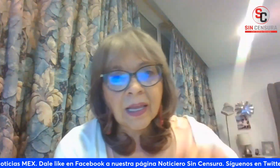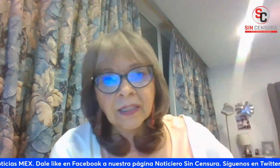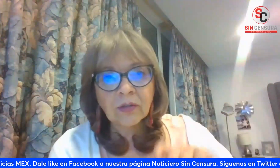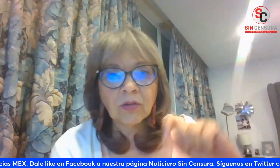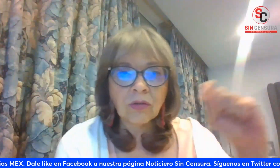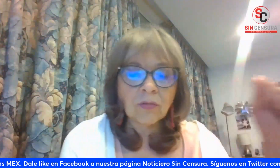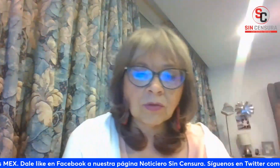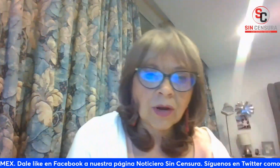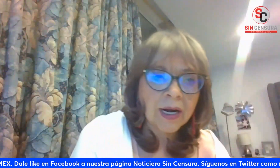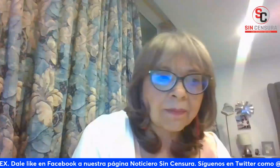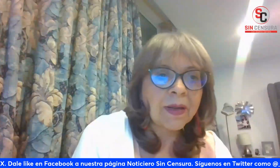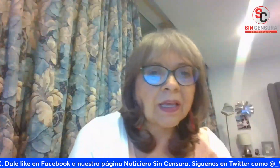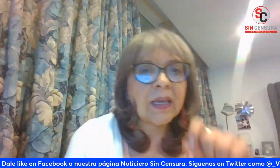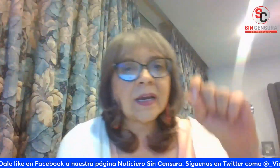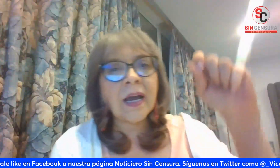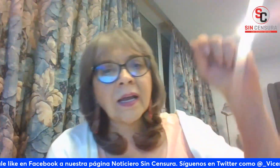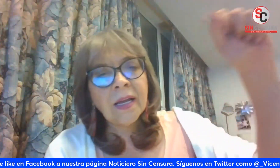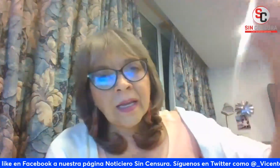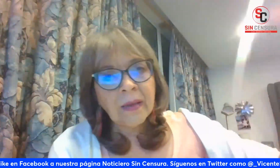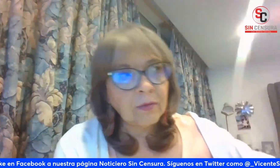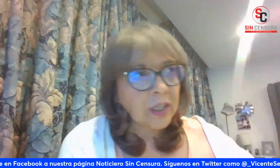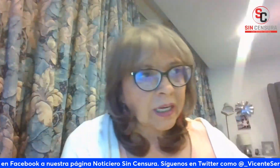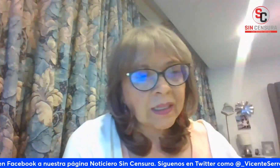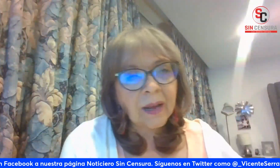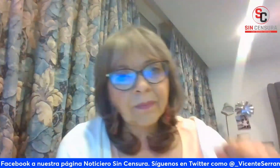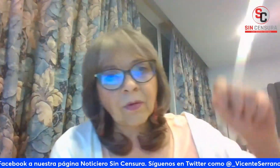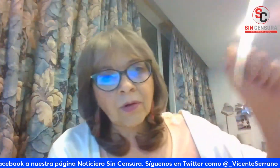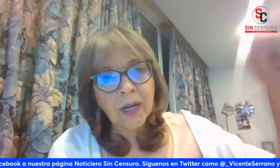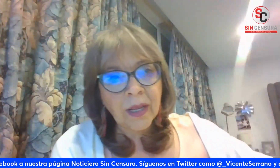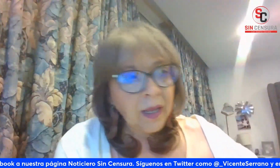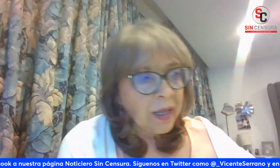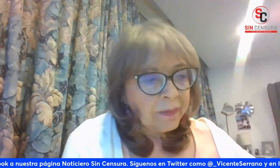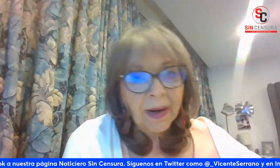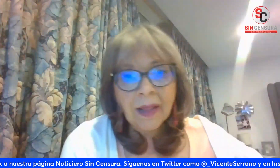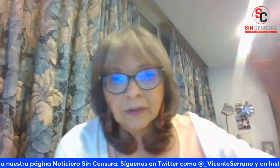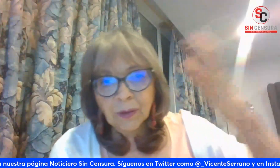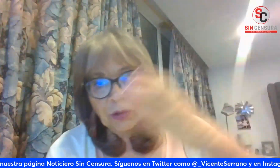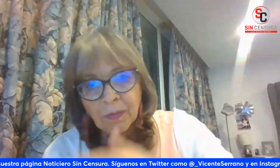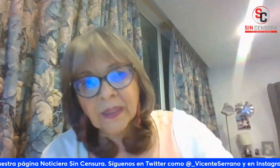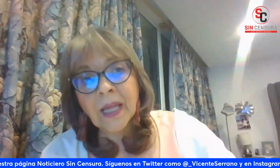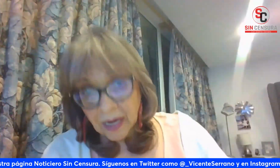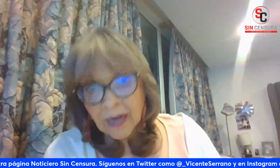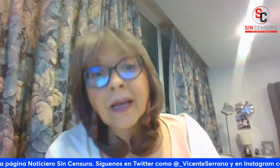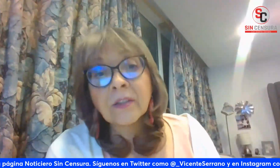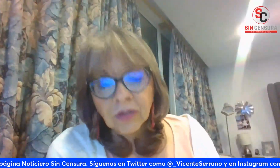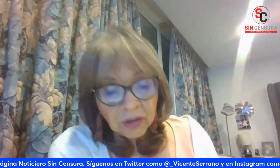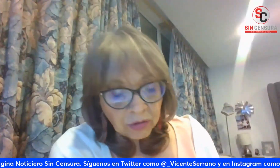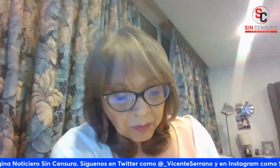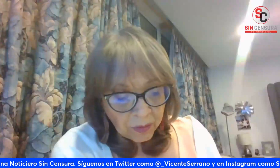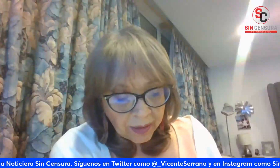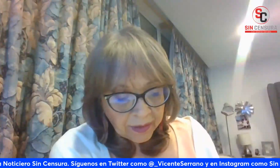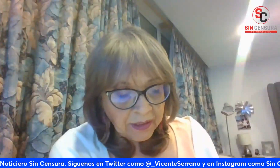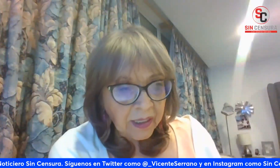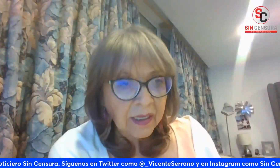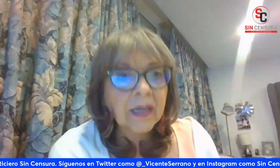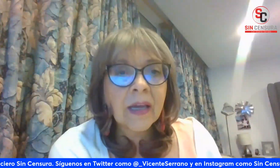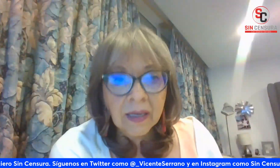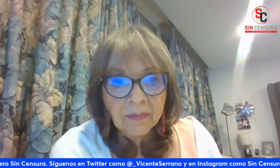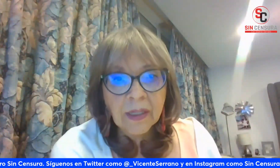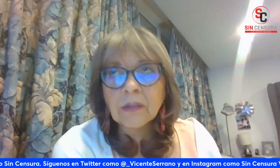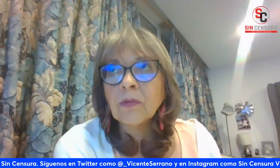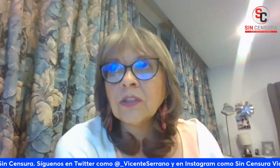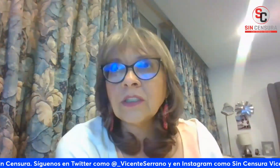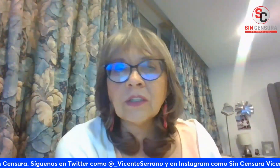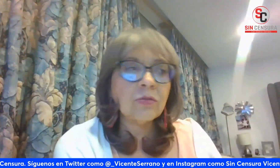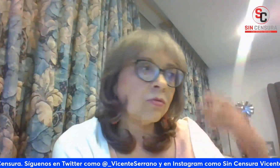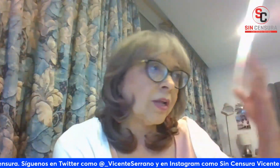en las redes, ¿no? Todo el mundo la replica y mucha gente la pone para después comentarle el caso de estos programas que